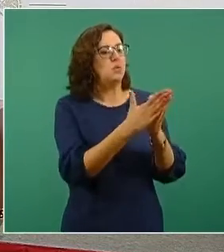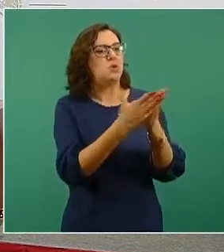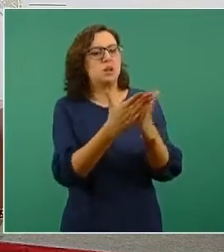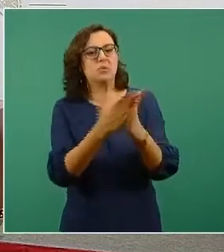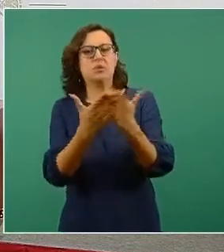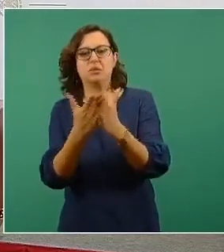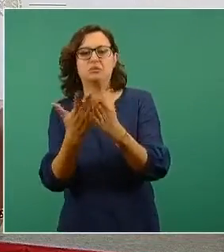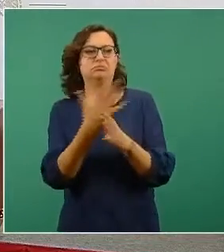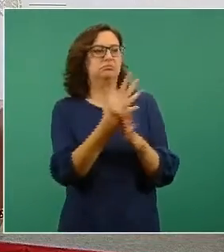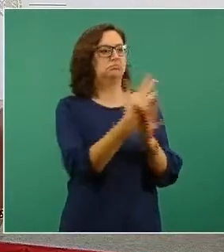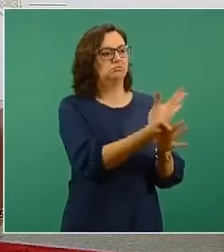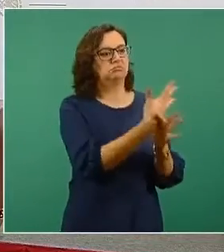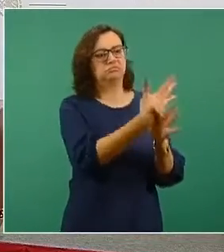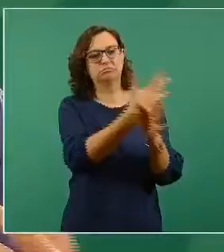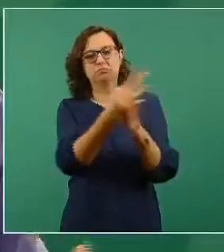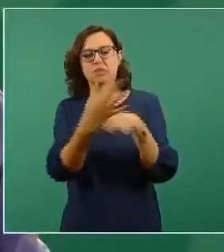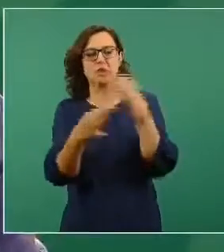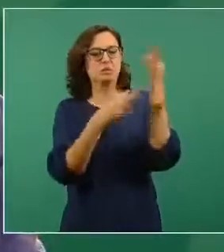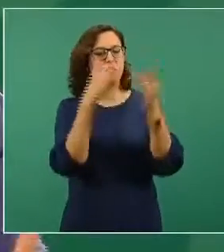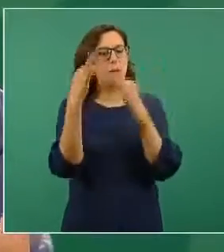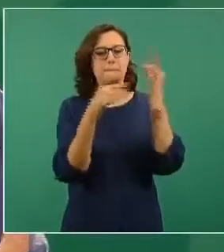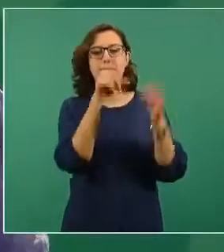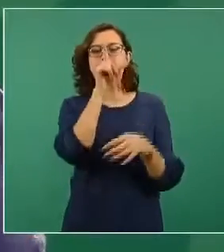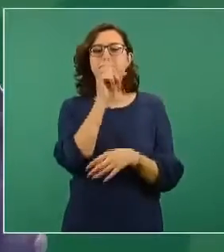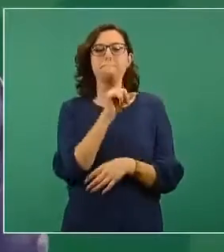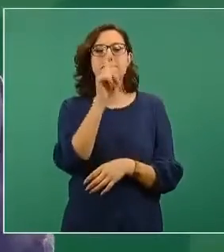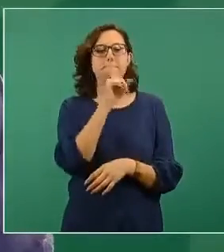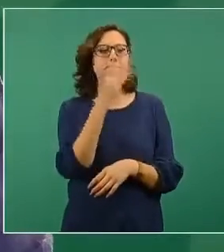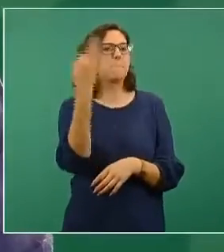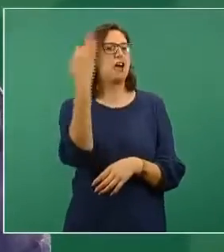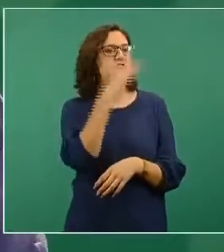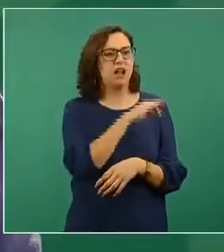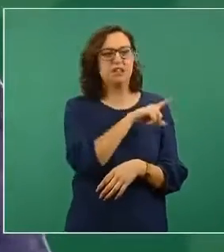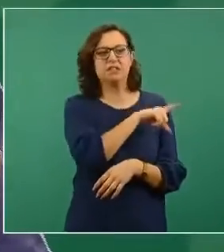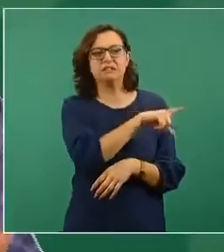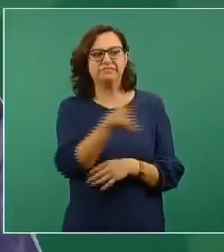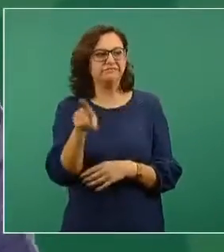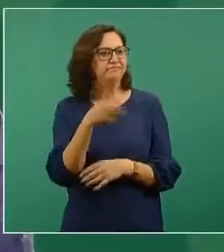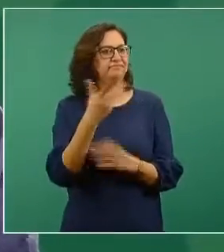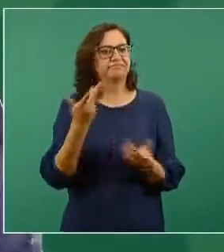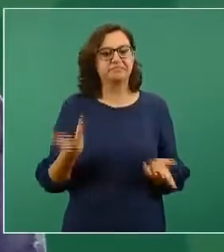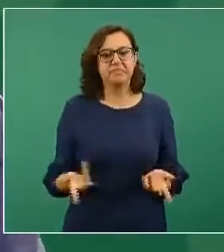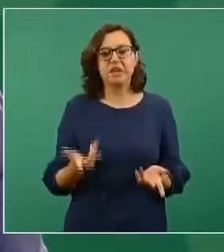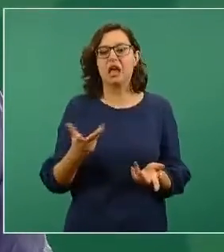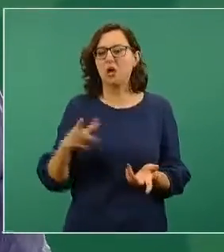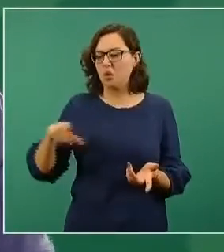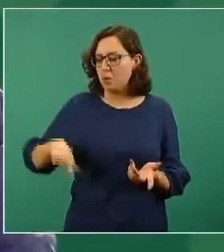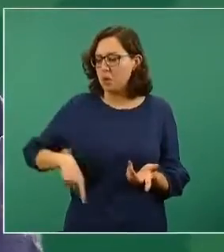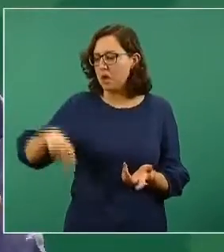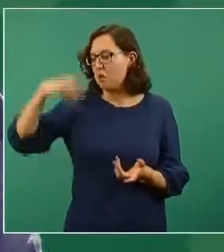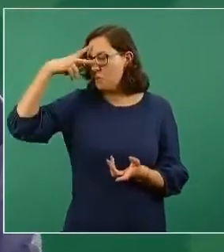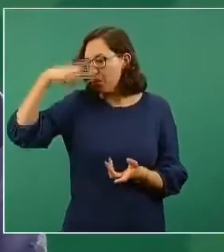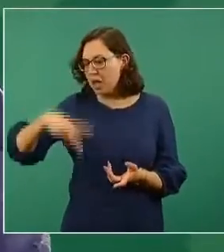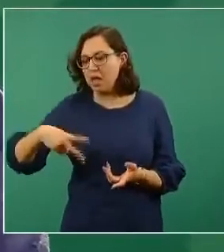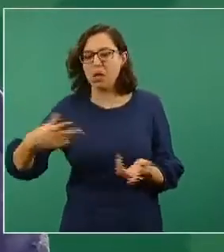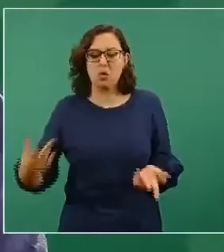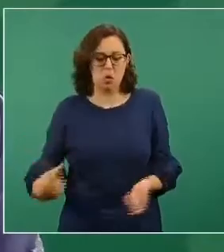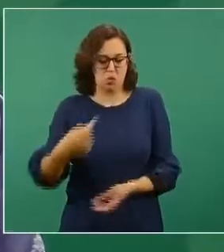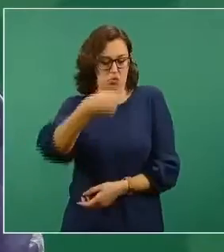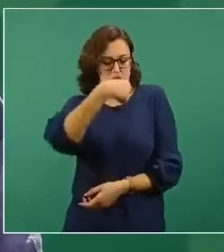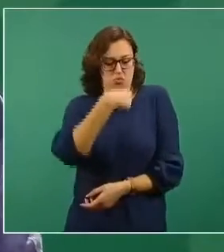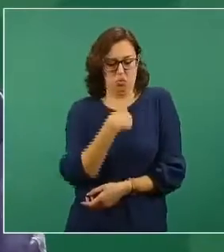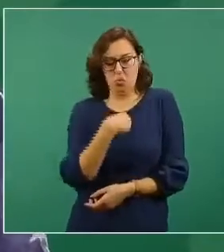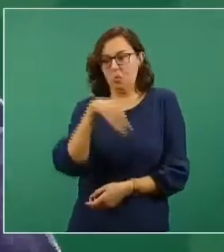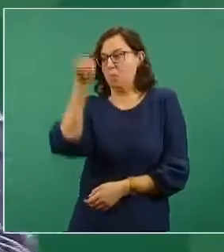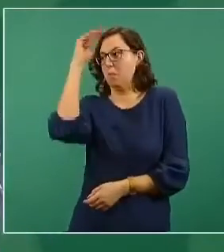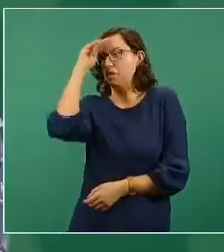y noticias que dicen que alguna vez el gobierno de México y un servidor pensó en la inmunidad de rebaño como